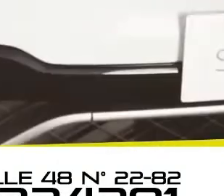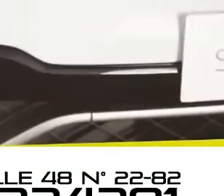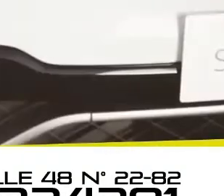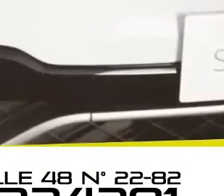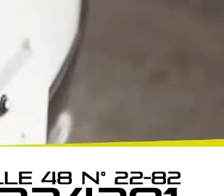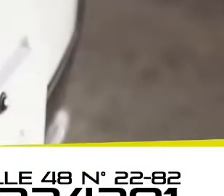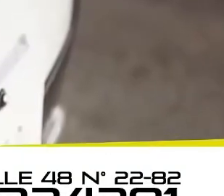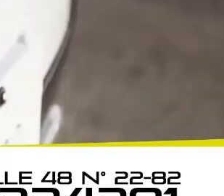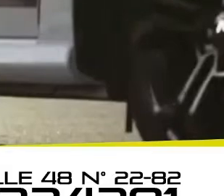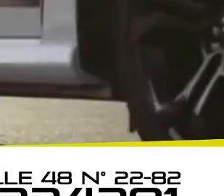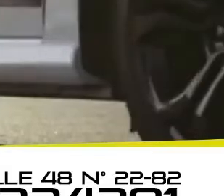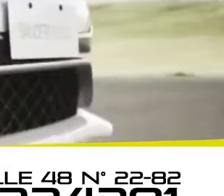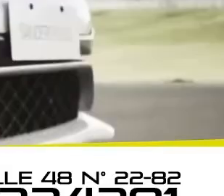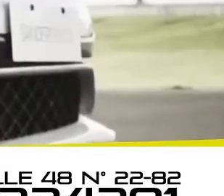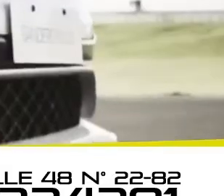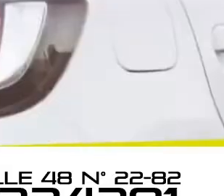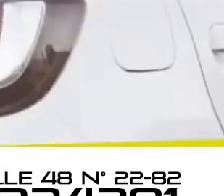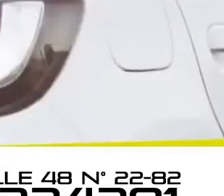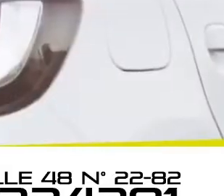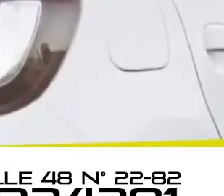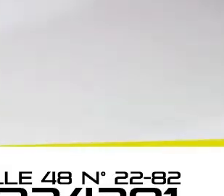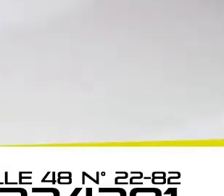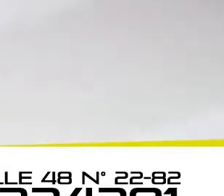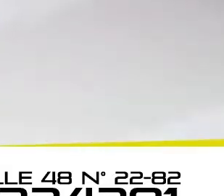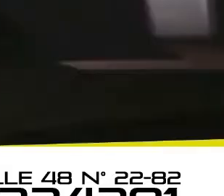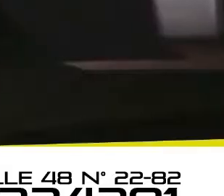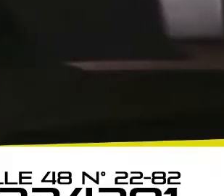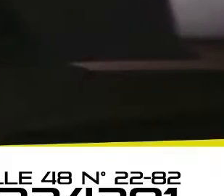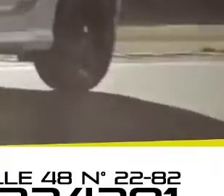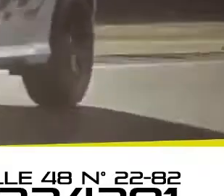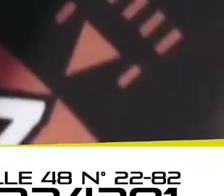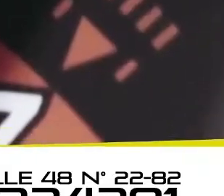2.0 mejor el tuyo alza en autos reino barrancabermeja